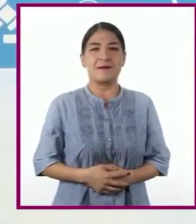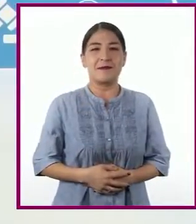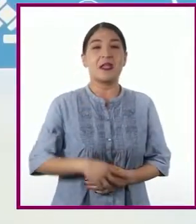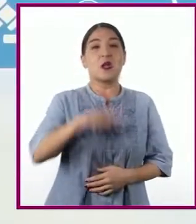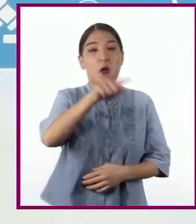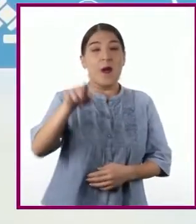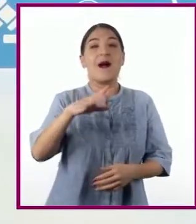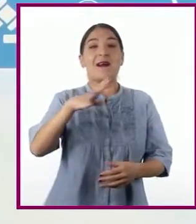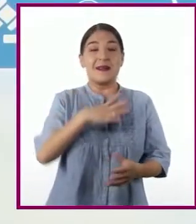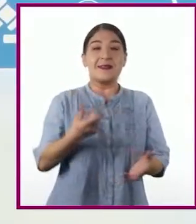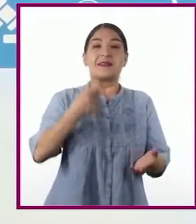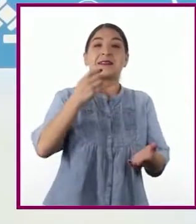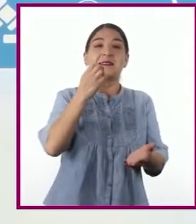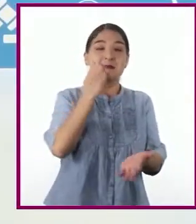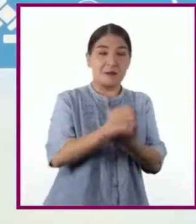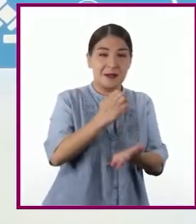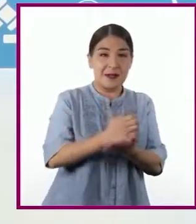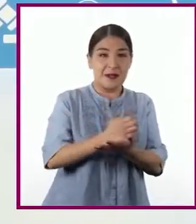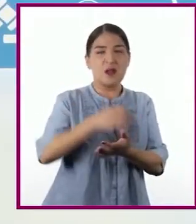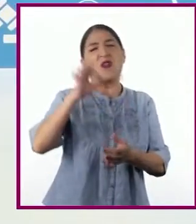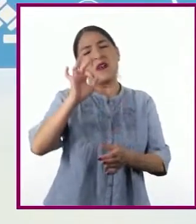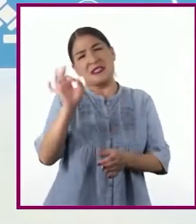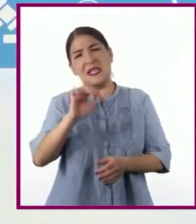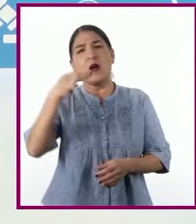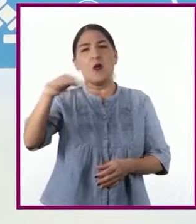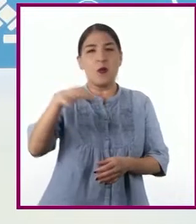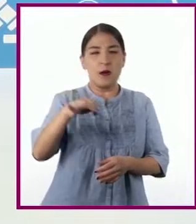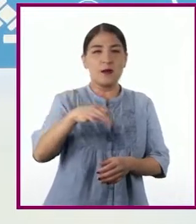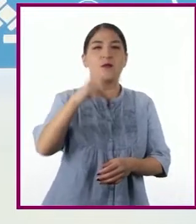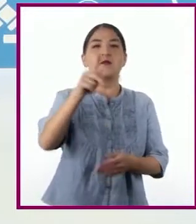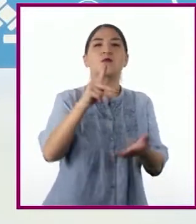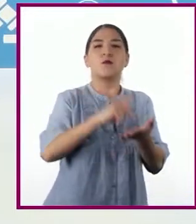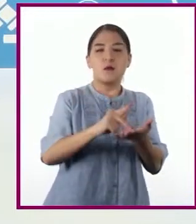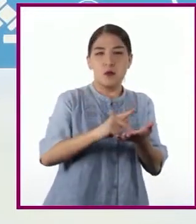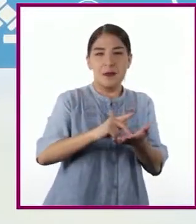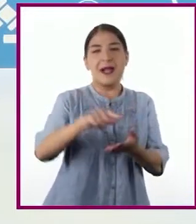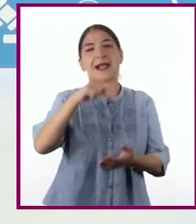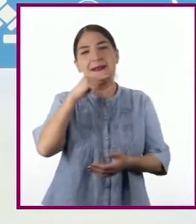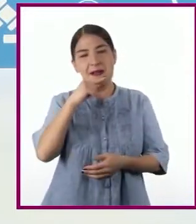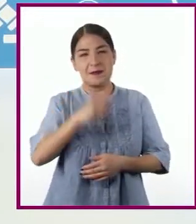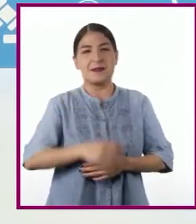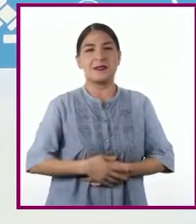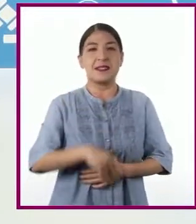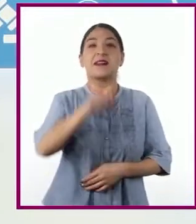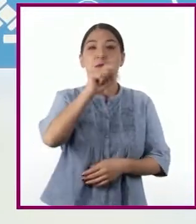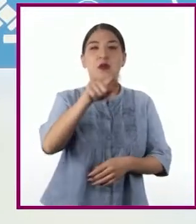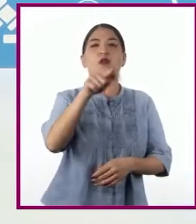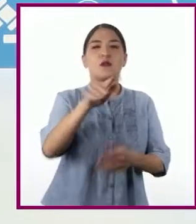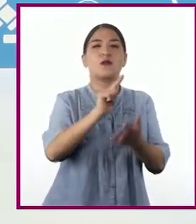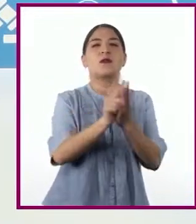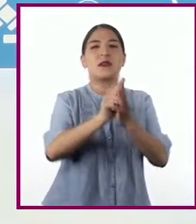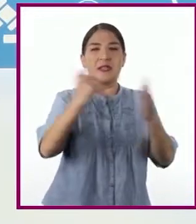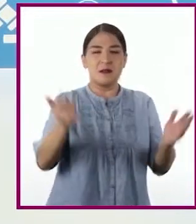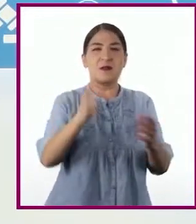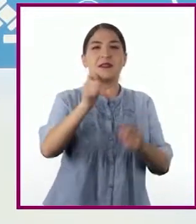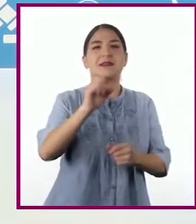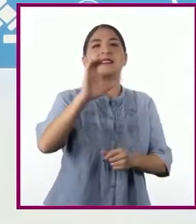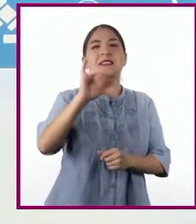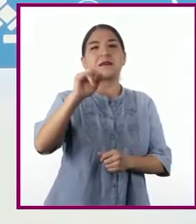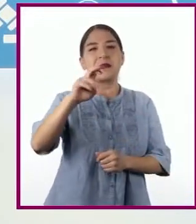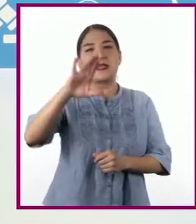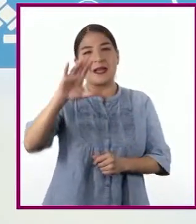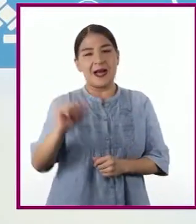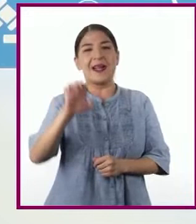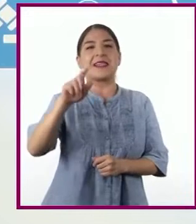Tengan a la mano su cuaderno o una hoja y un bolígrafo o un lápiz, así como su libro de formación cívica y